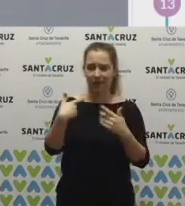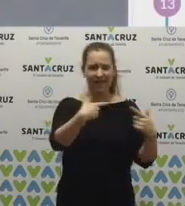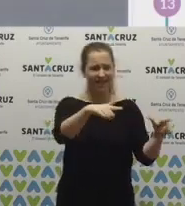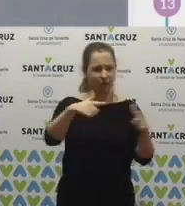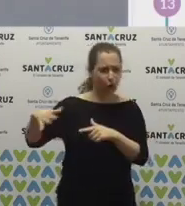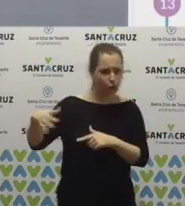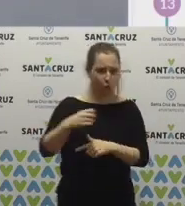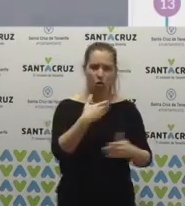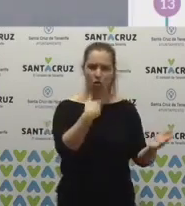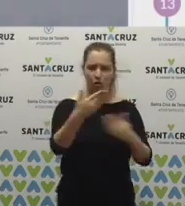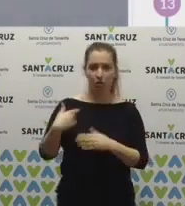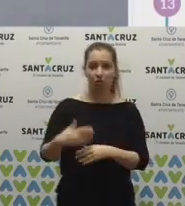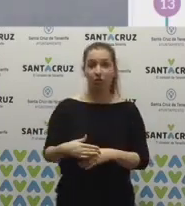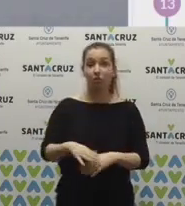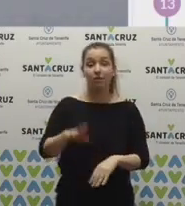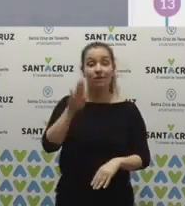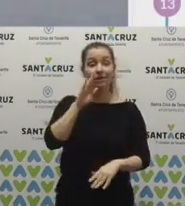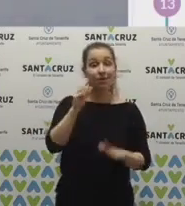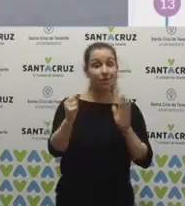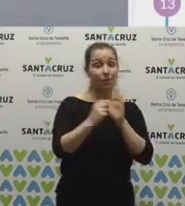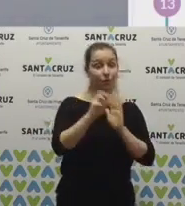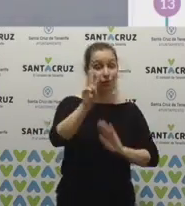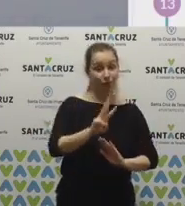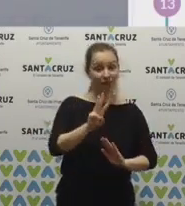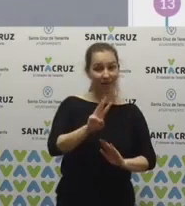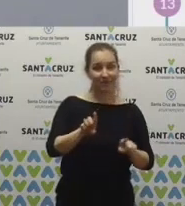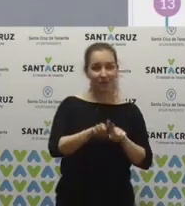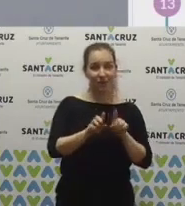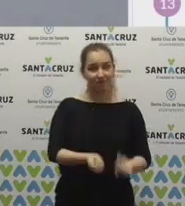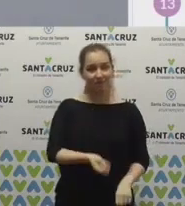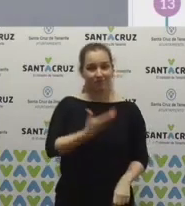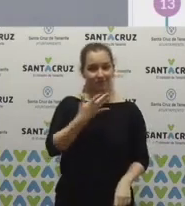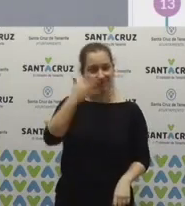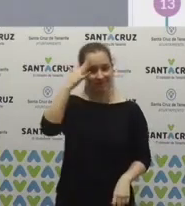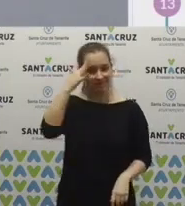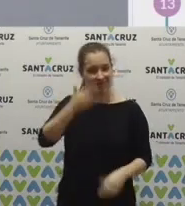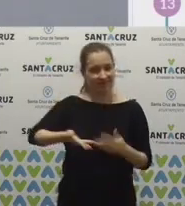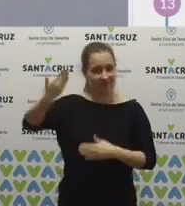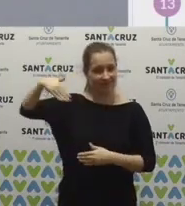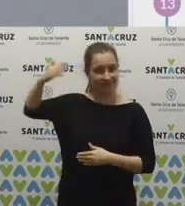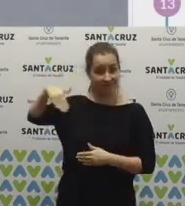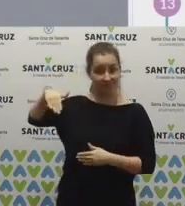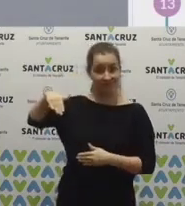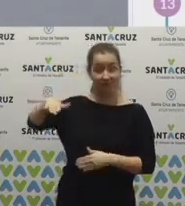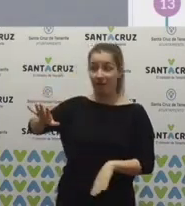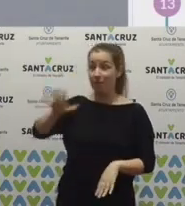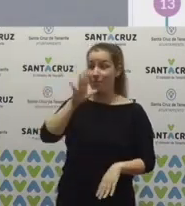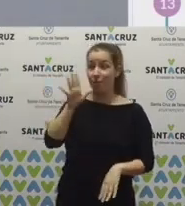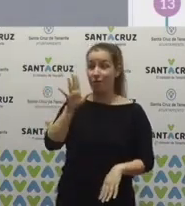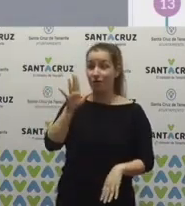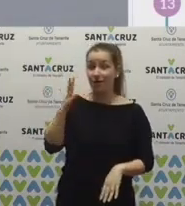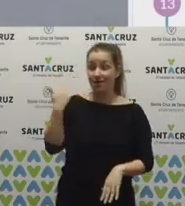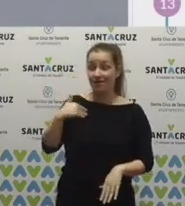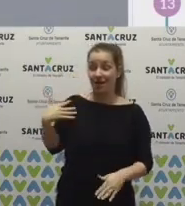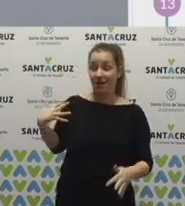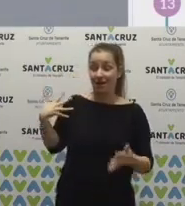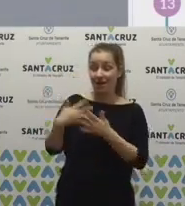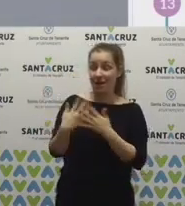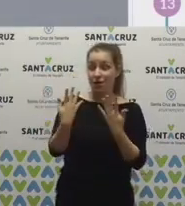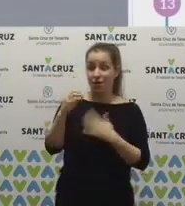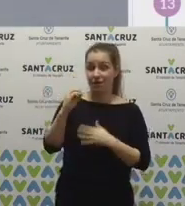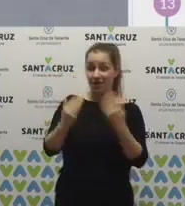recuperar en el punto tres espíritus antaño señora alcaldesa porque no sólo llevamos 90 días sin plenos